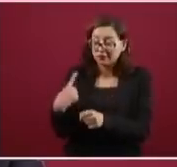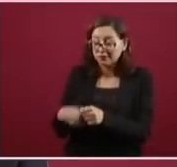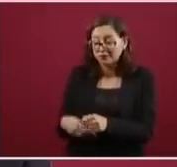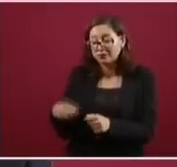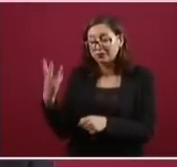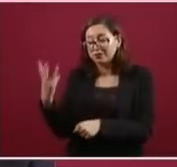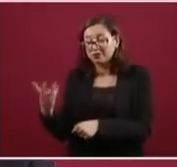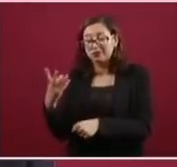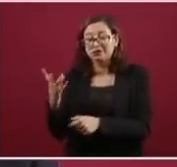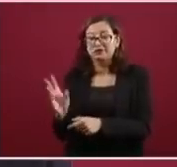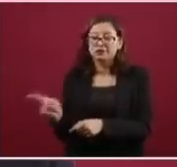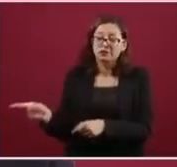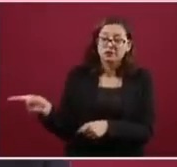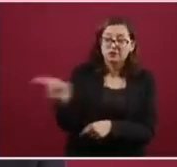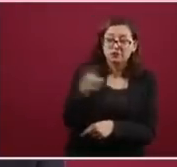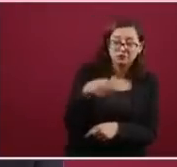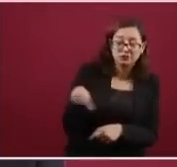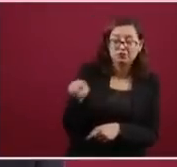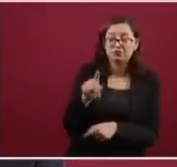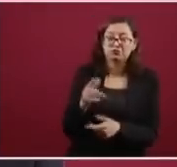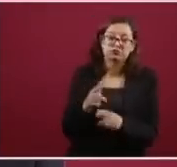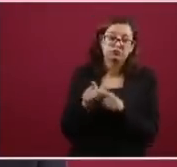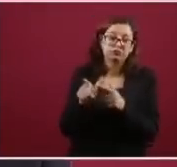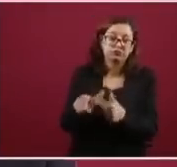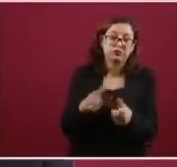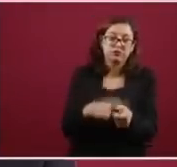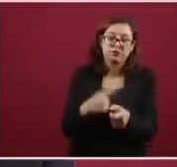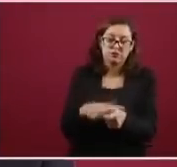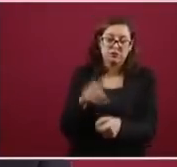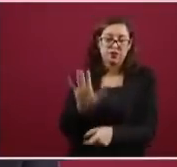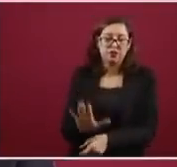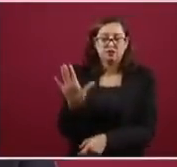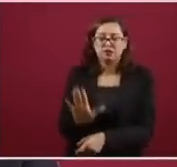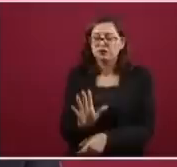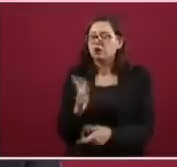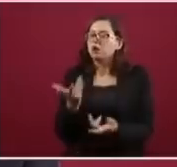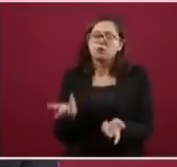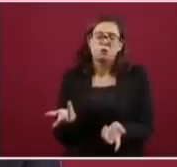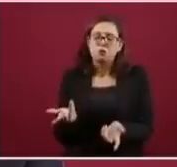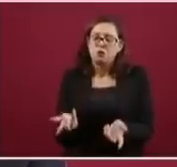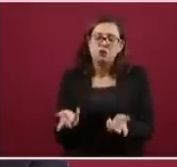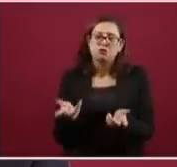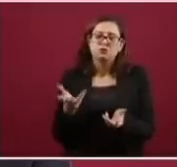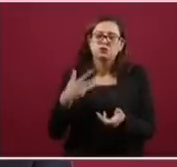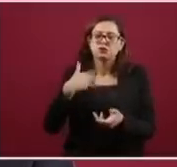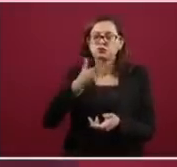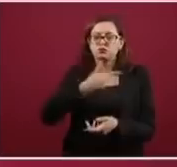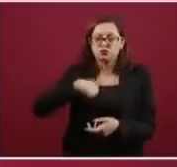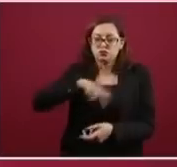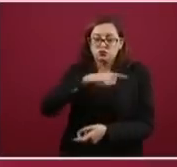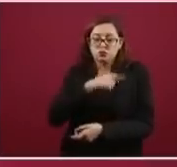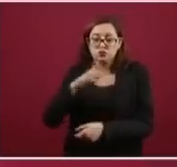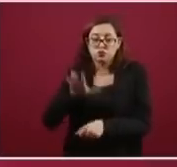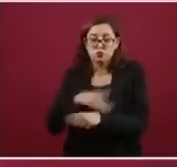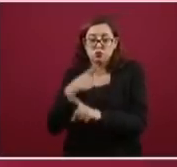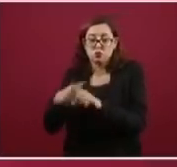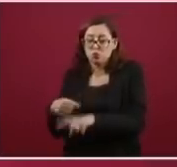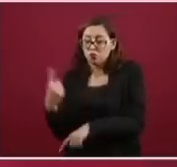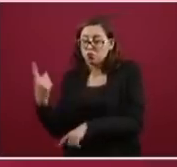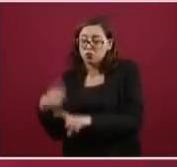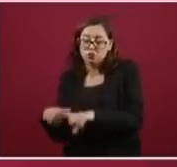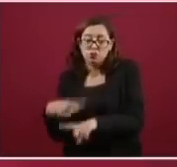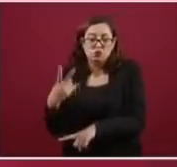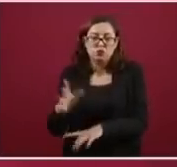lo que queremos hacer resolver de fondo si ha habido compensaciones a varios miles de casos individuales pero si continúa la